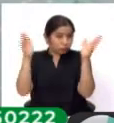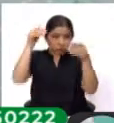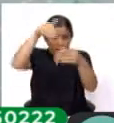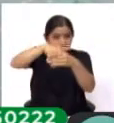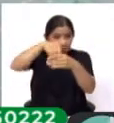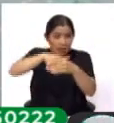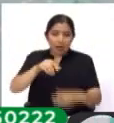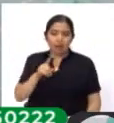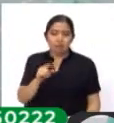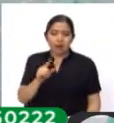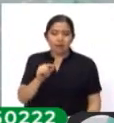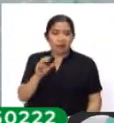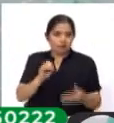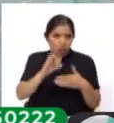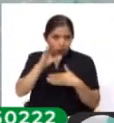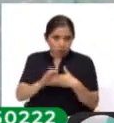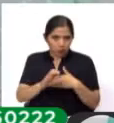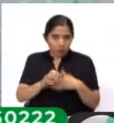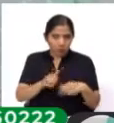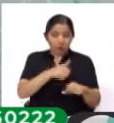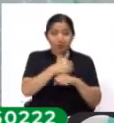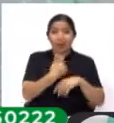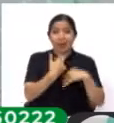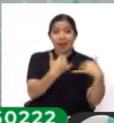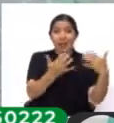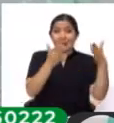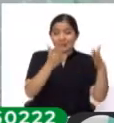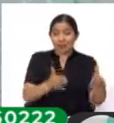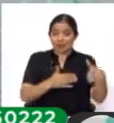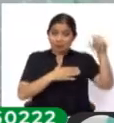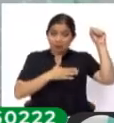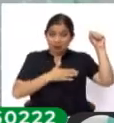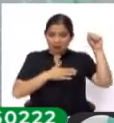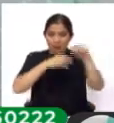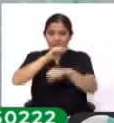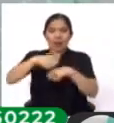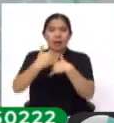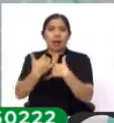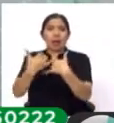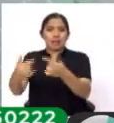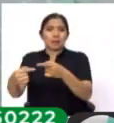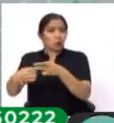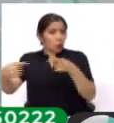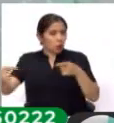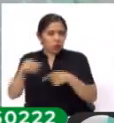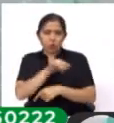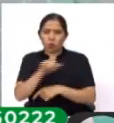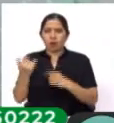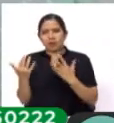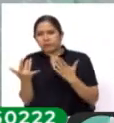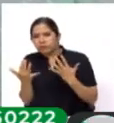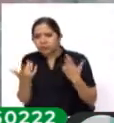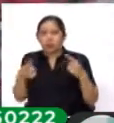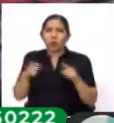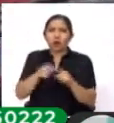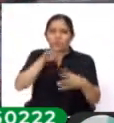octubre. Asambleístas tanto de oficialismo y oposición esperan la publicación del calendario electoral.